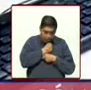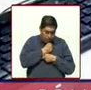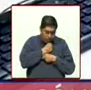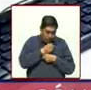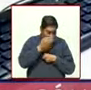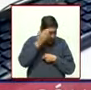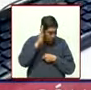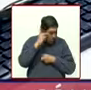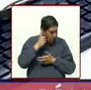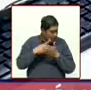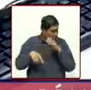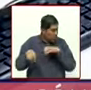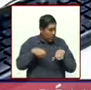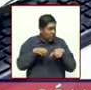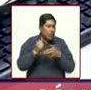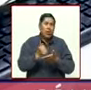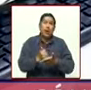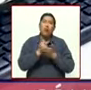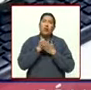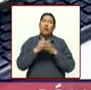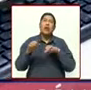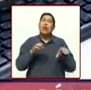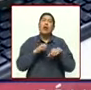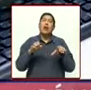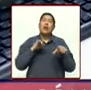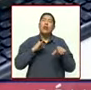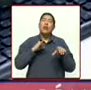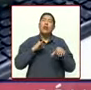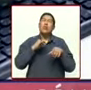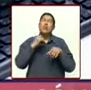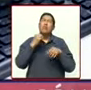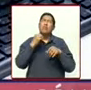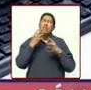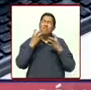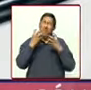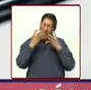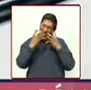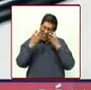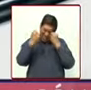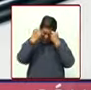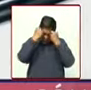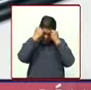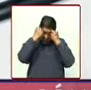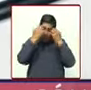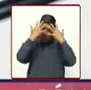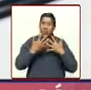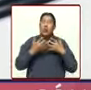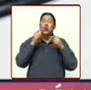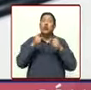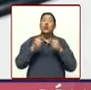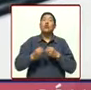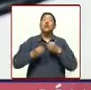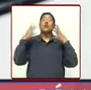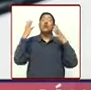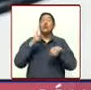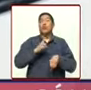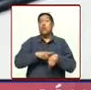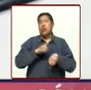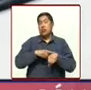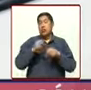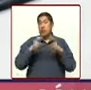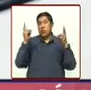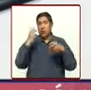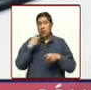prácticamente no sé qué hacer, ayuda, estoy por tomar malas decisiones. Lamento mucho que estés pasando por un momento